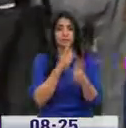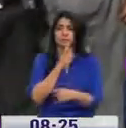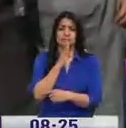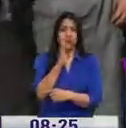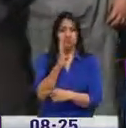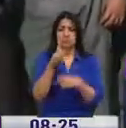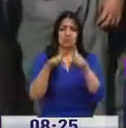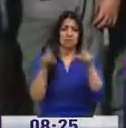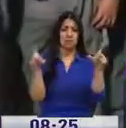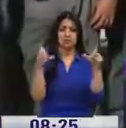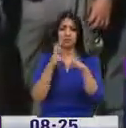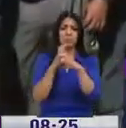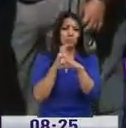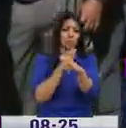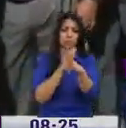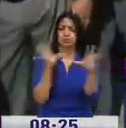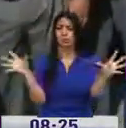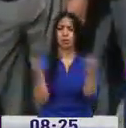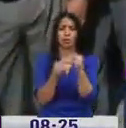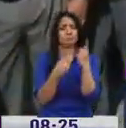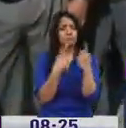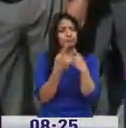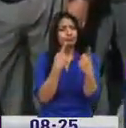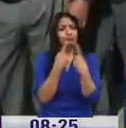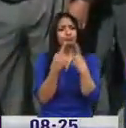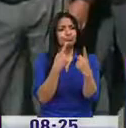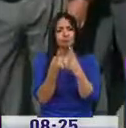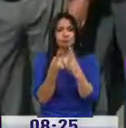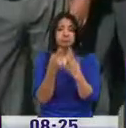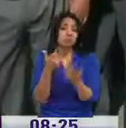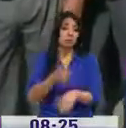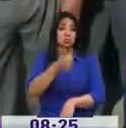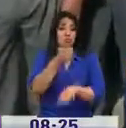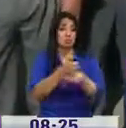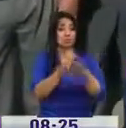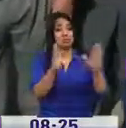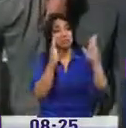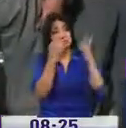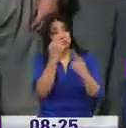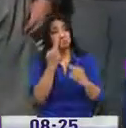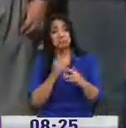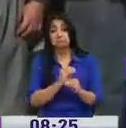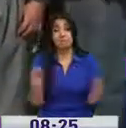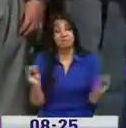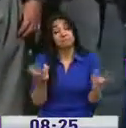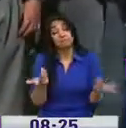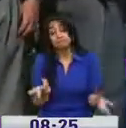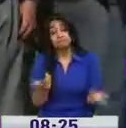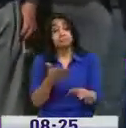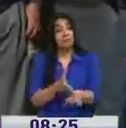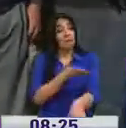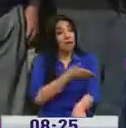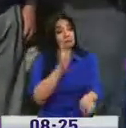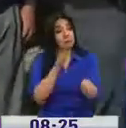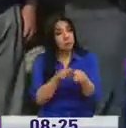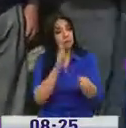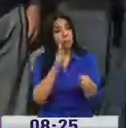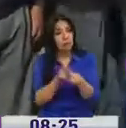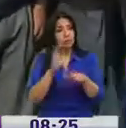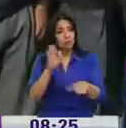los transportistas hemos tratado de mantenerlo, por la misma autoridad no ha sido respetada por todos los aspectos que le